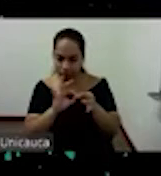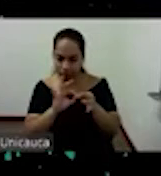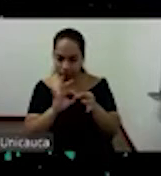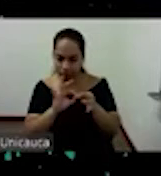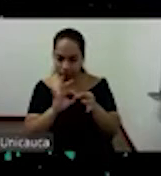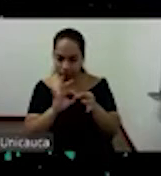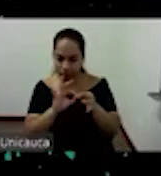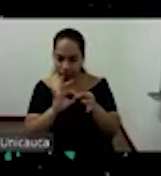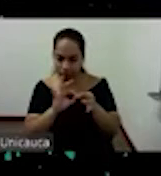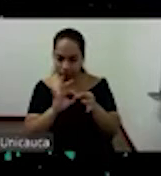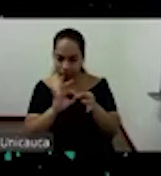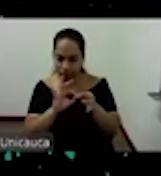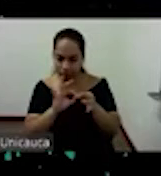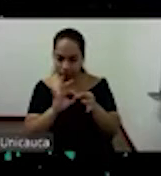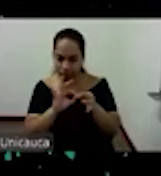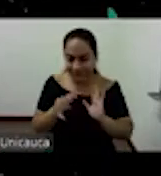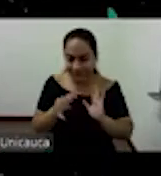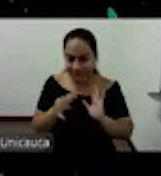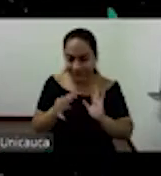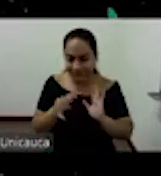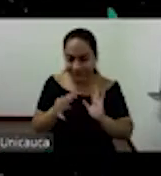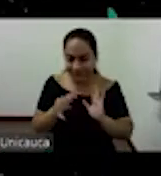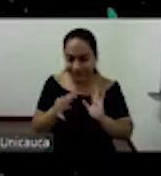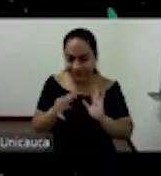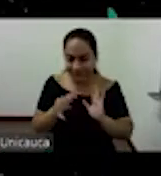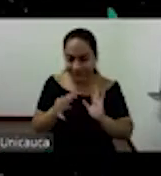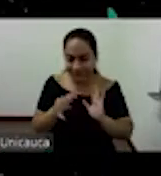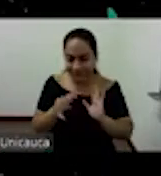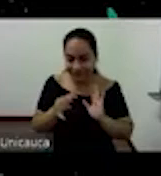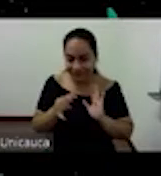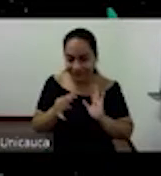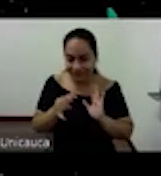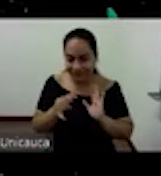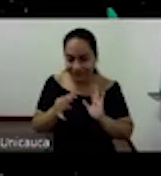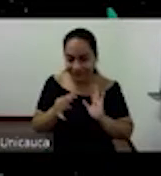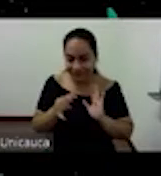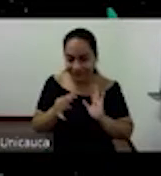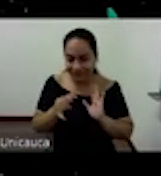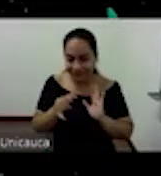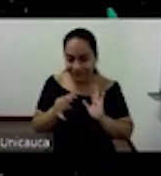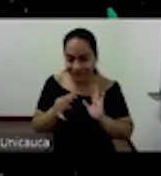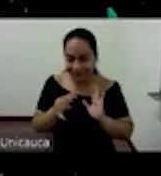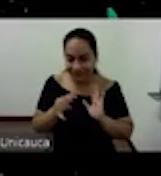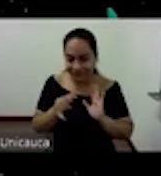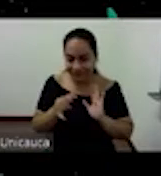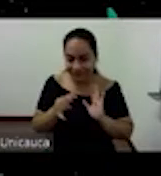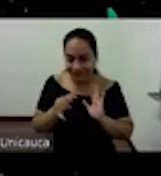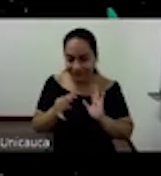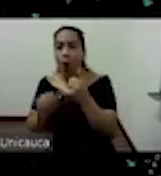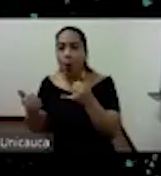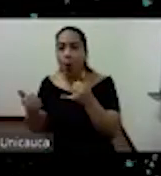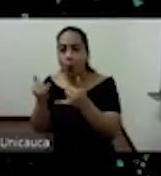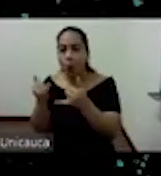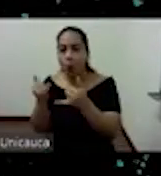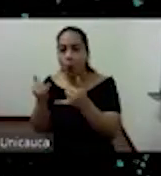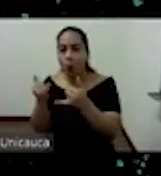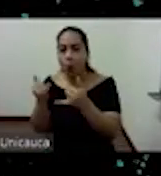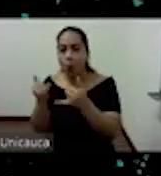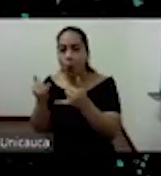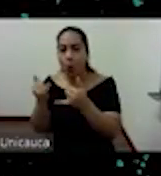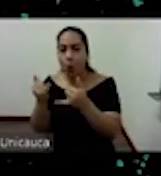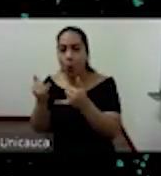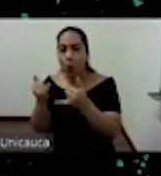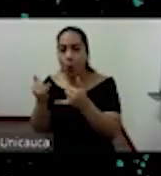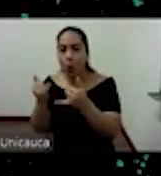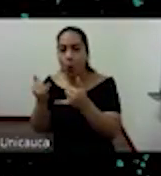Tenemos que tener en cuenta que esta es una historia tejida a partir de fibras de origen animal, vegetal o mineral, y